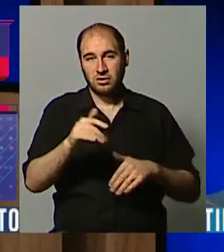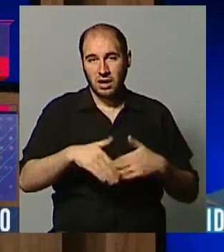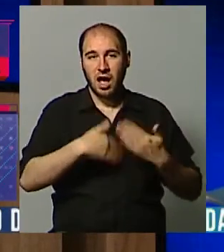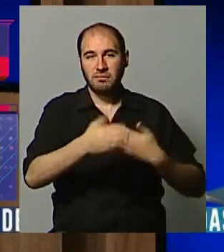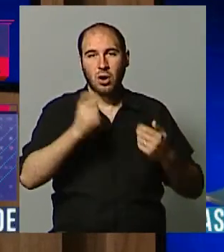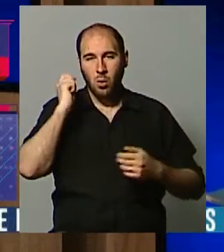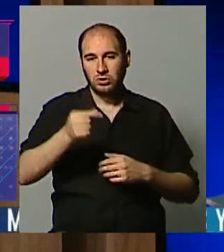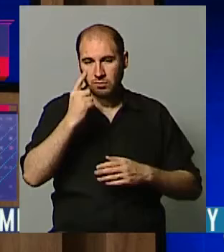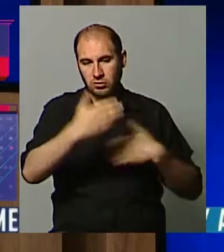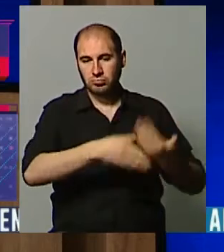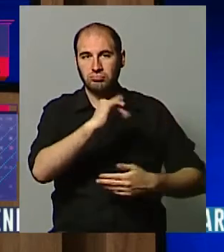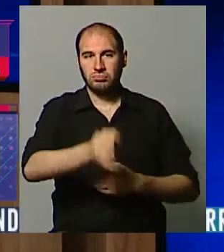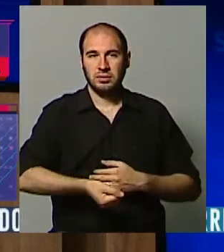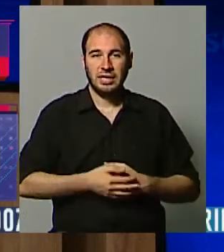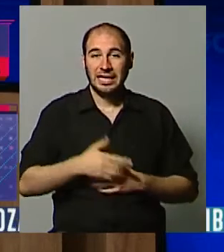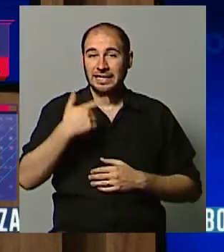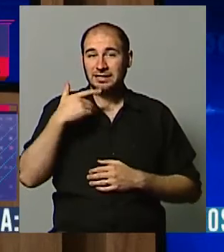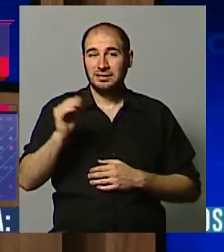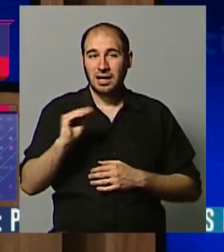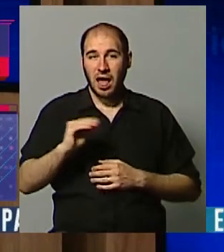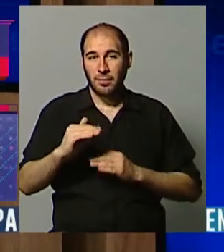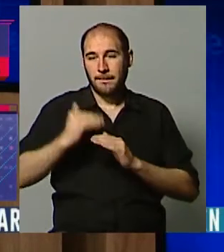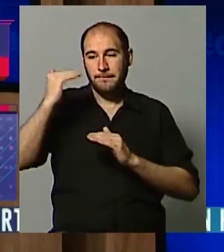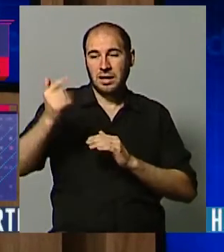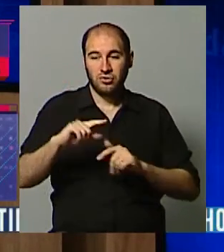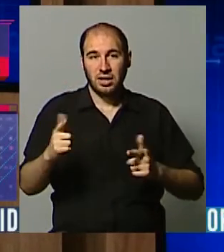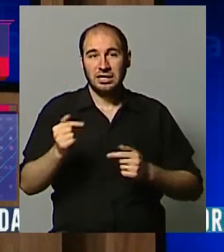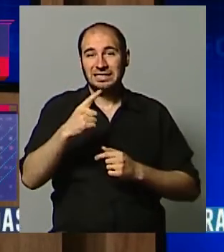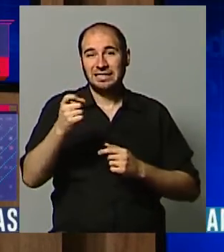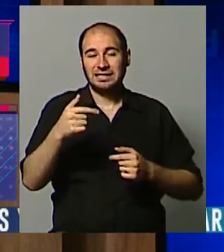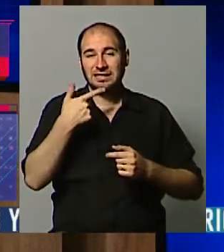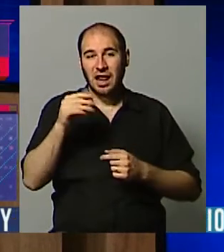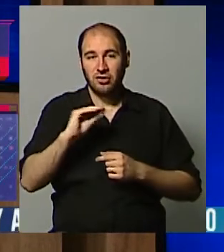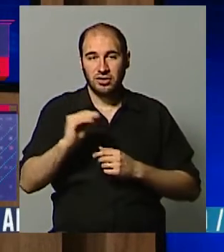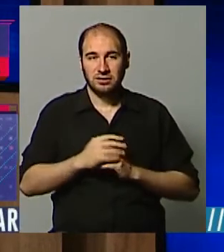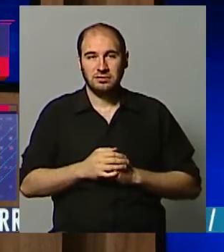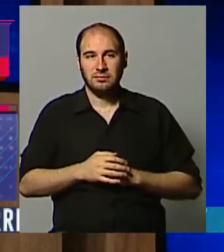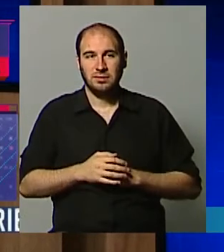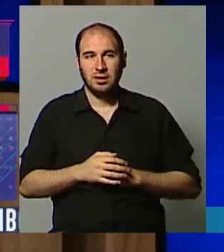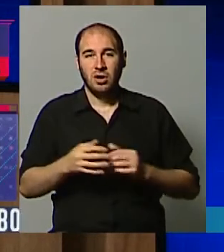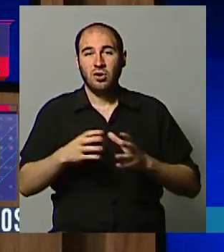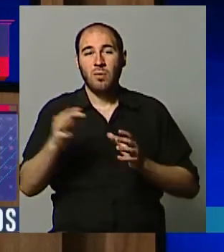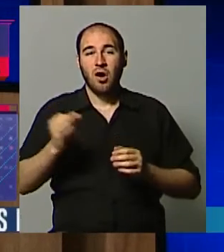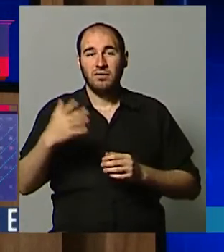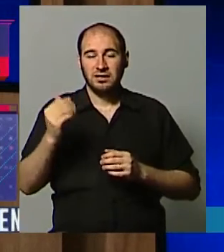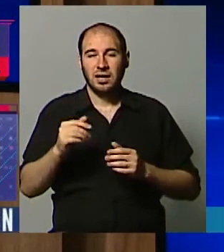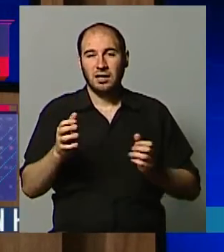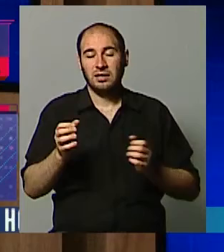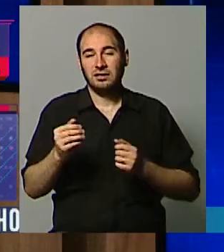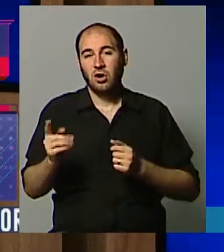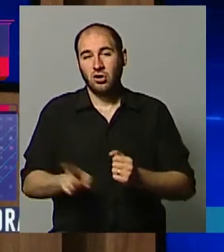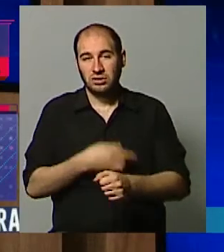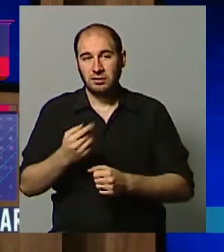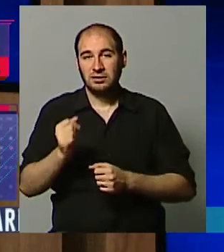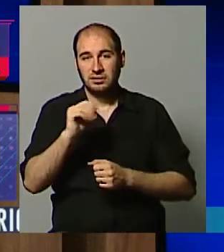con dicho juicio político. En el Senado no tienen mayoría, son 100 senadores, el oficialismo, los conservadores,